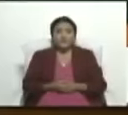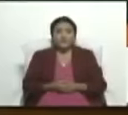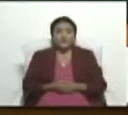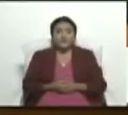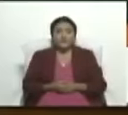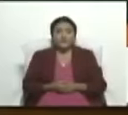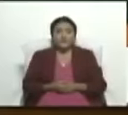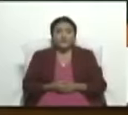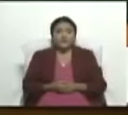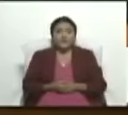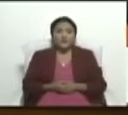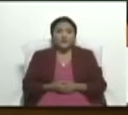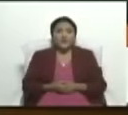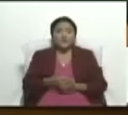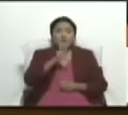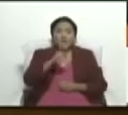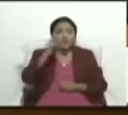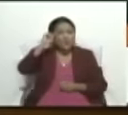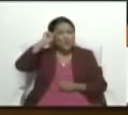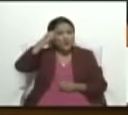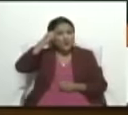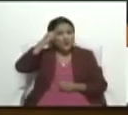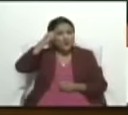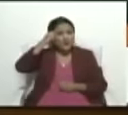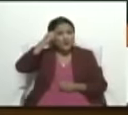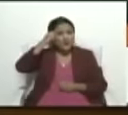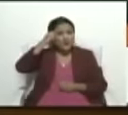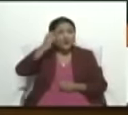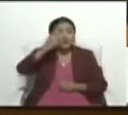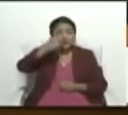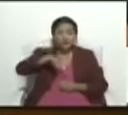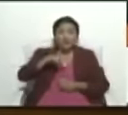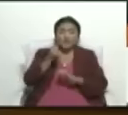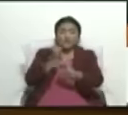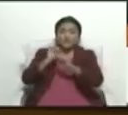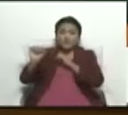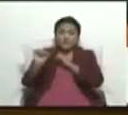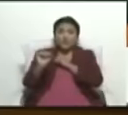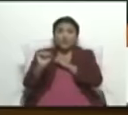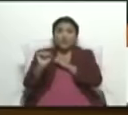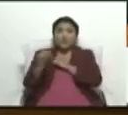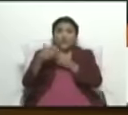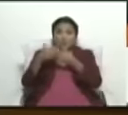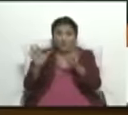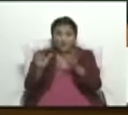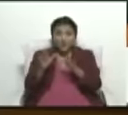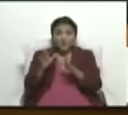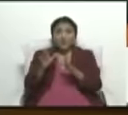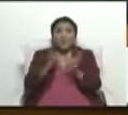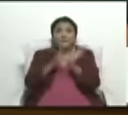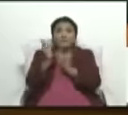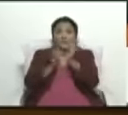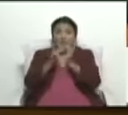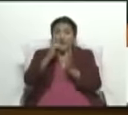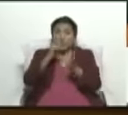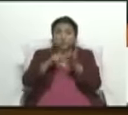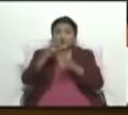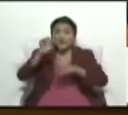el principio. Siendo defensor del pueblo en marzo, abril del año 2015, pude entrevistar a sus hermanas